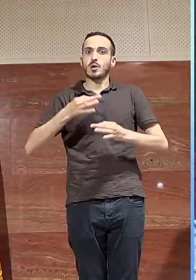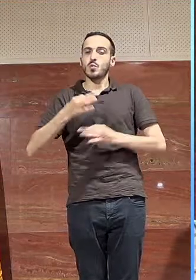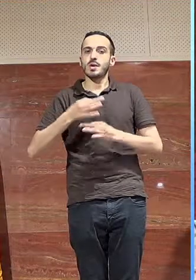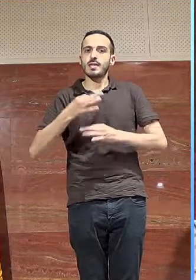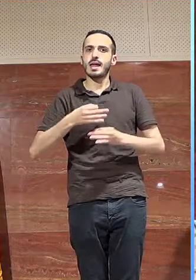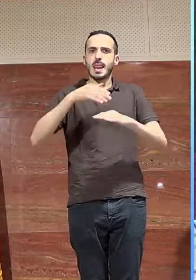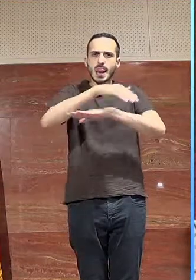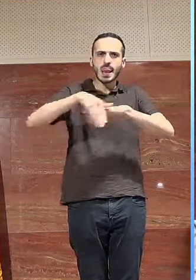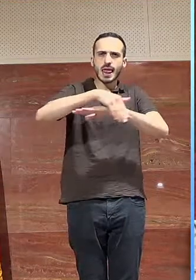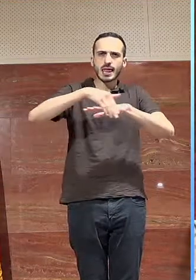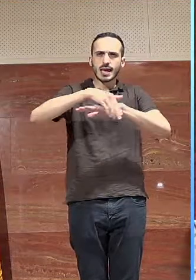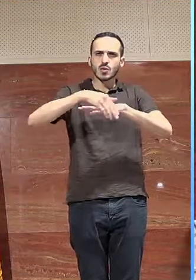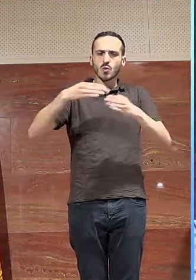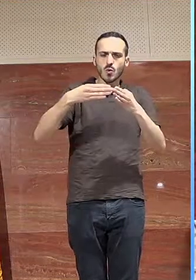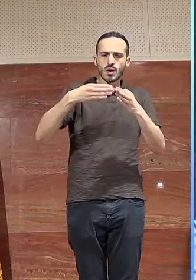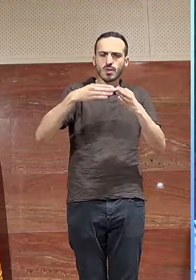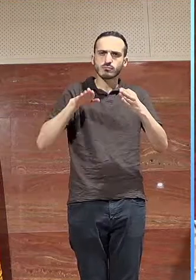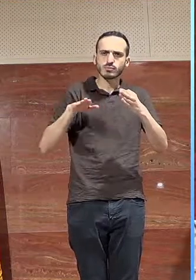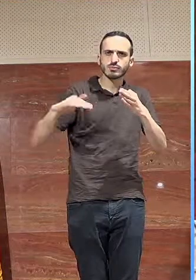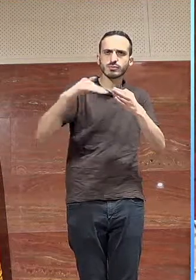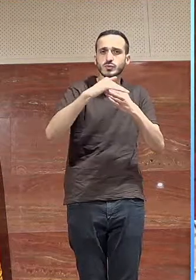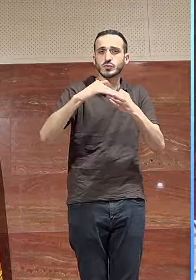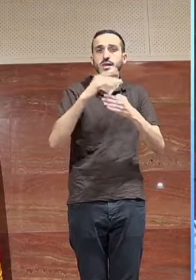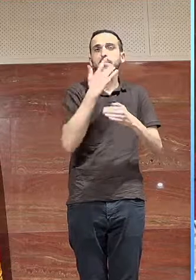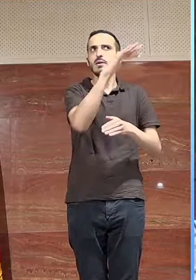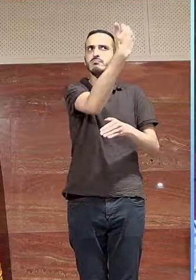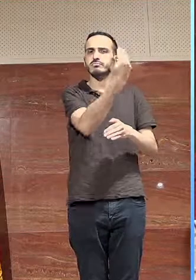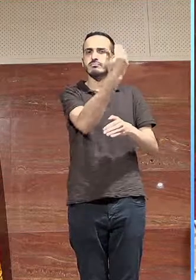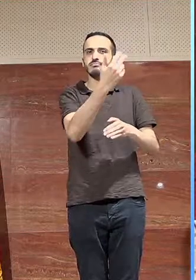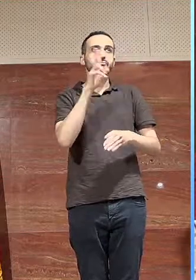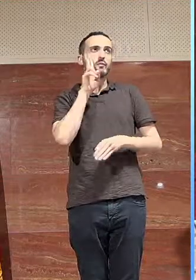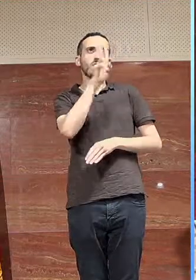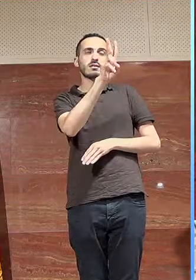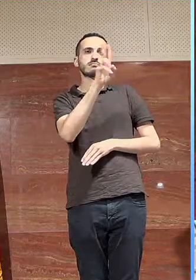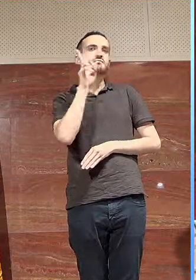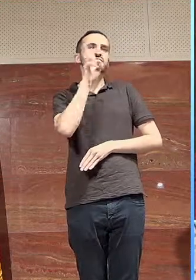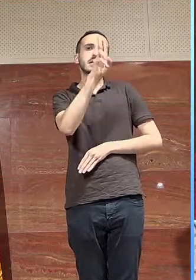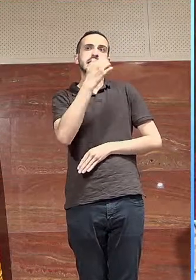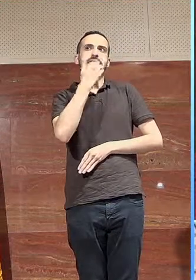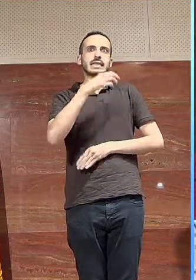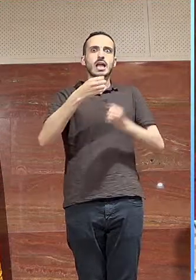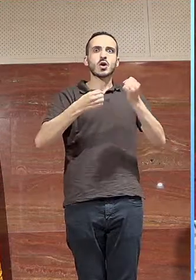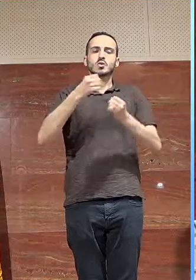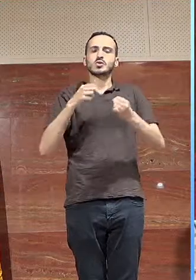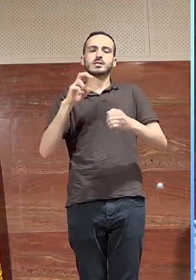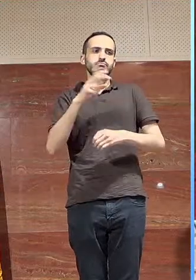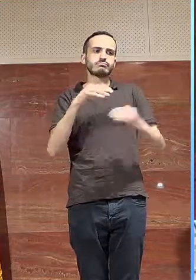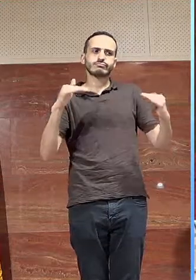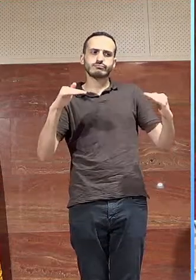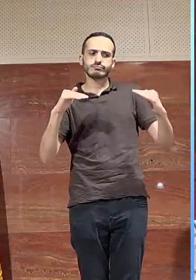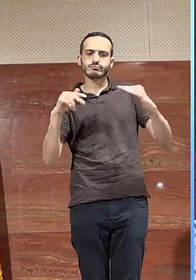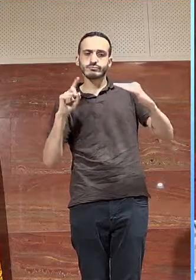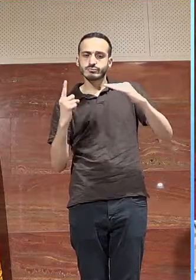con intersecciones a 90 grados estrechitas que te ponen un espejito donde tienen la opción de ver si viene un vehículo por otro lado, ¿no? Pues utilizar ese tipo